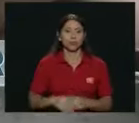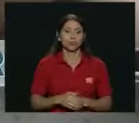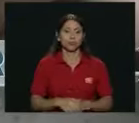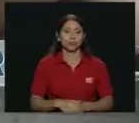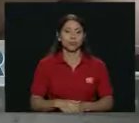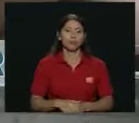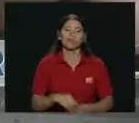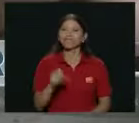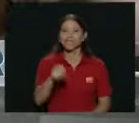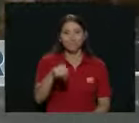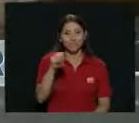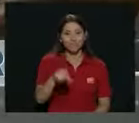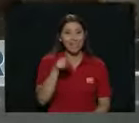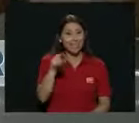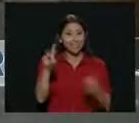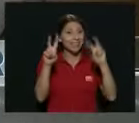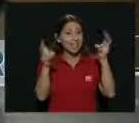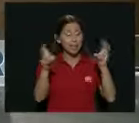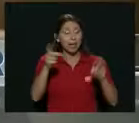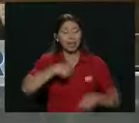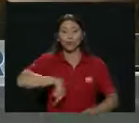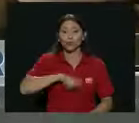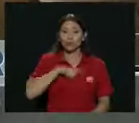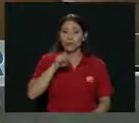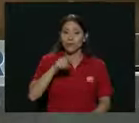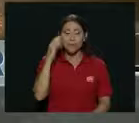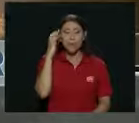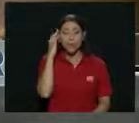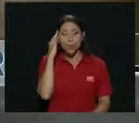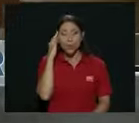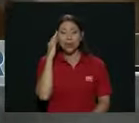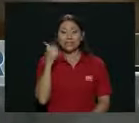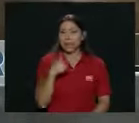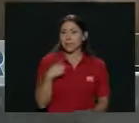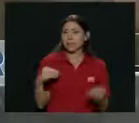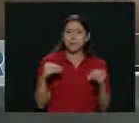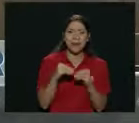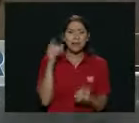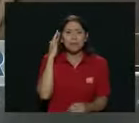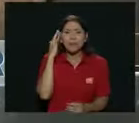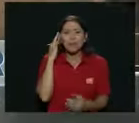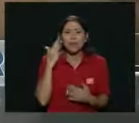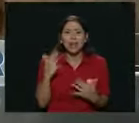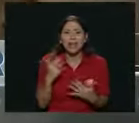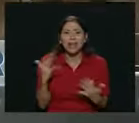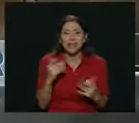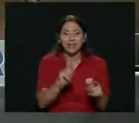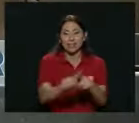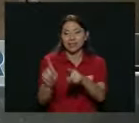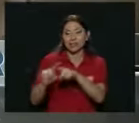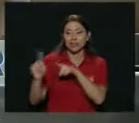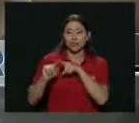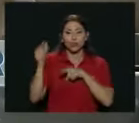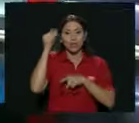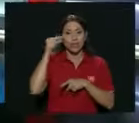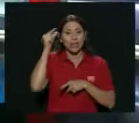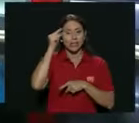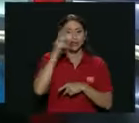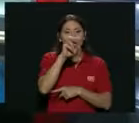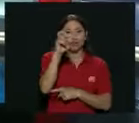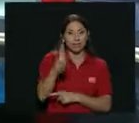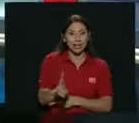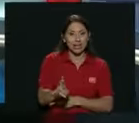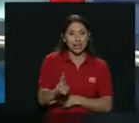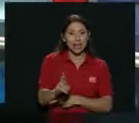derechos humanos. Entonces sí, sin duda es un tema que nos debería preocupar. Pues a mí lo que más me preocupa es que los